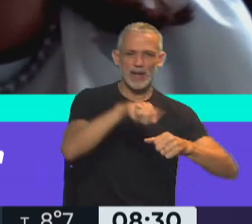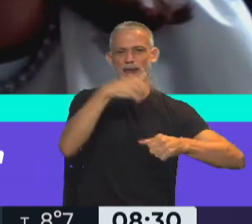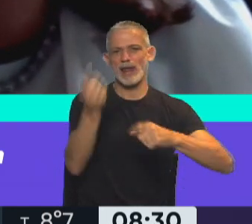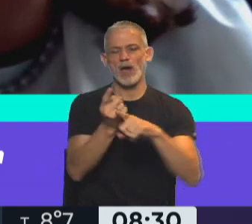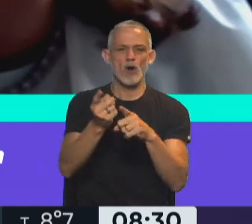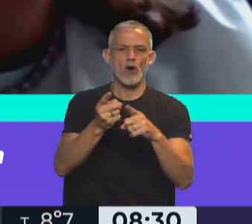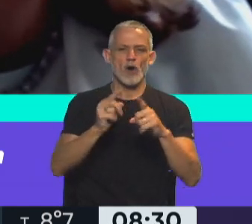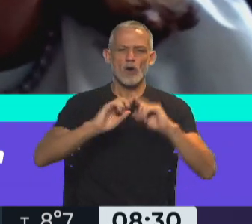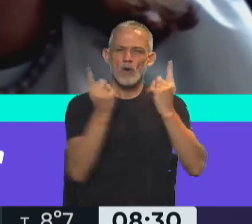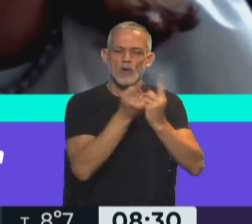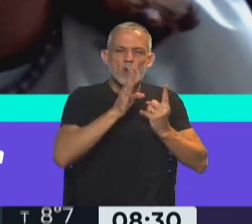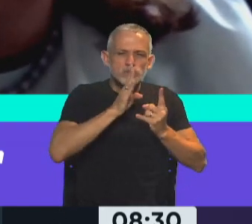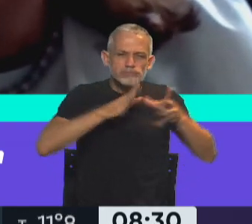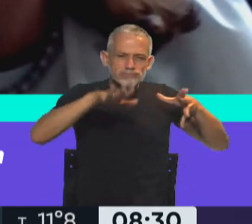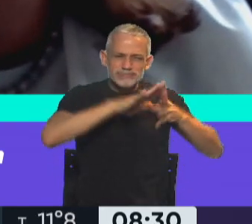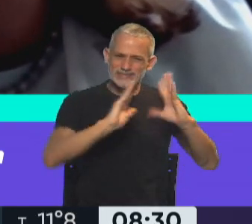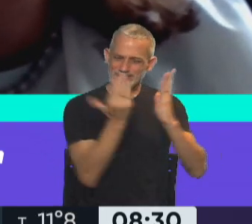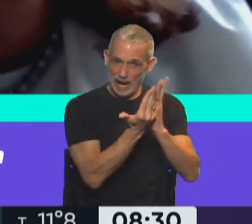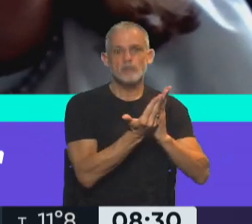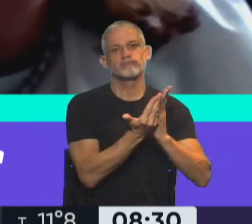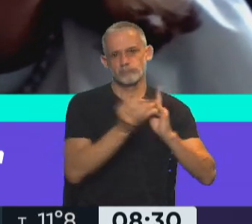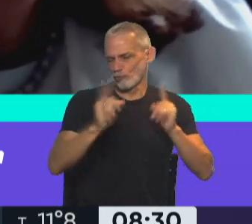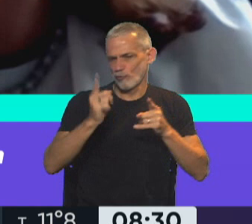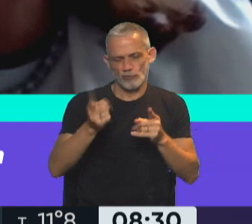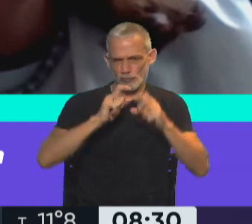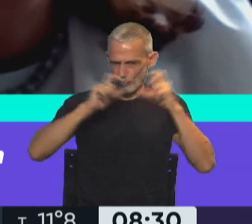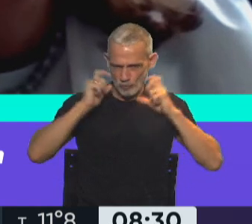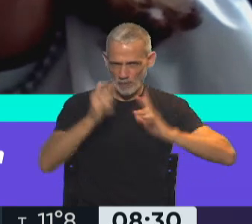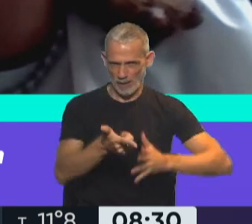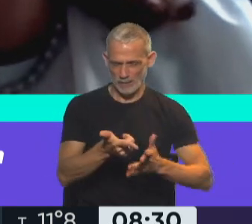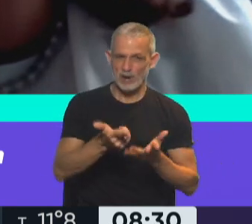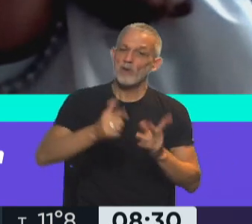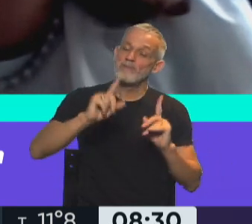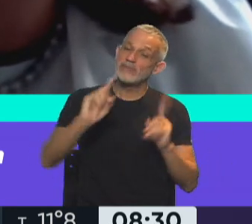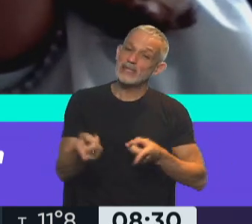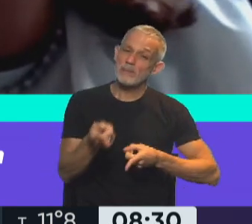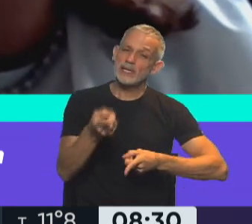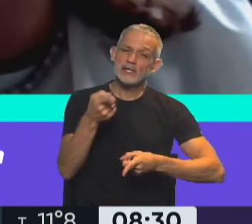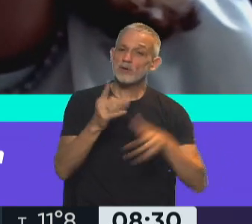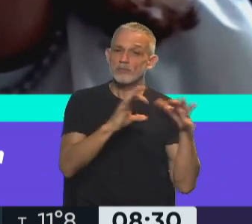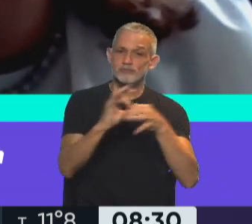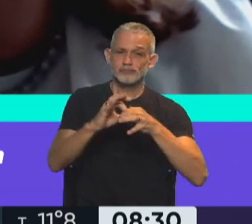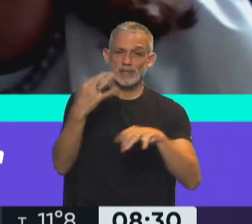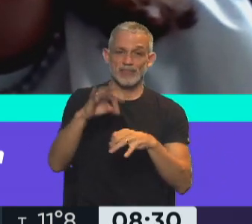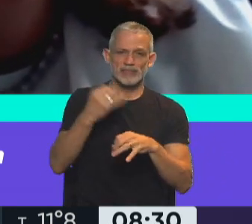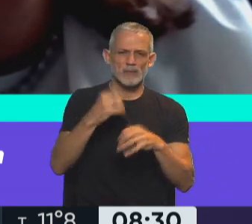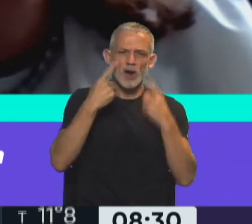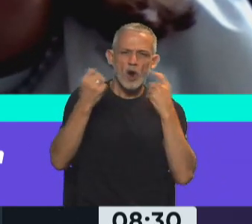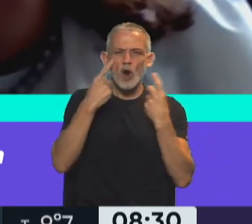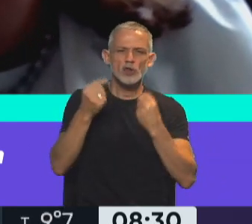en ambientes cerrados, es decir, eso continúa. Y por supuesto, todo esto va de la mano de una buena